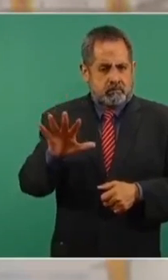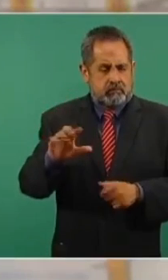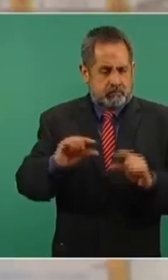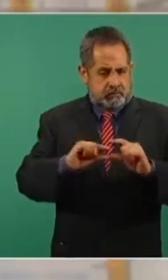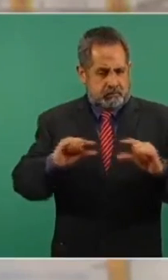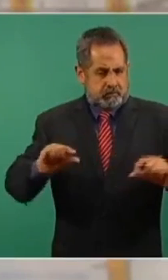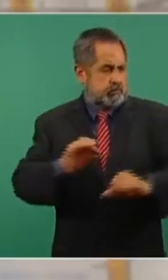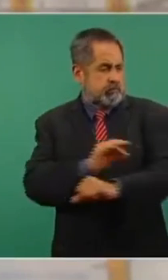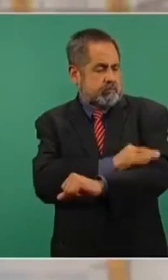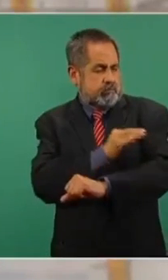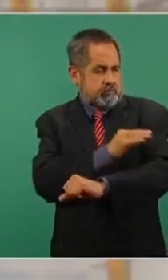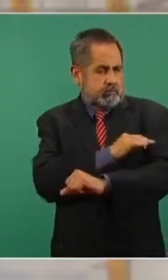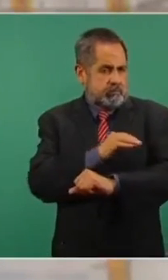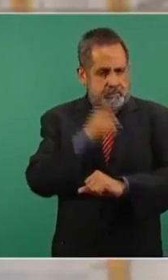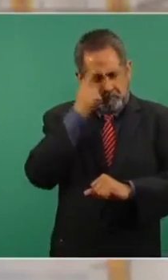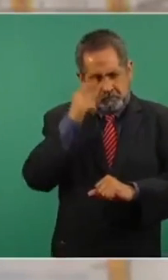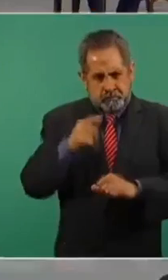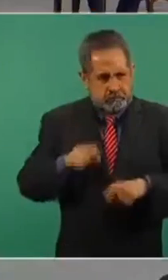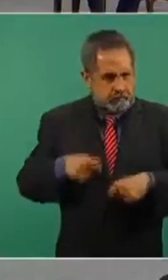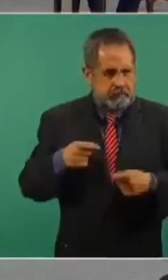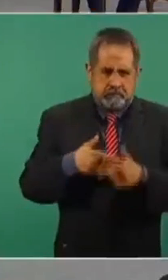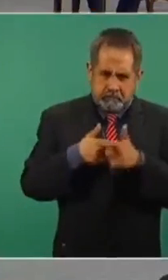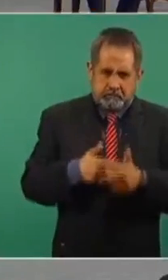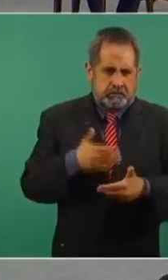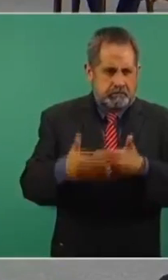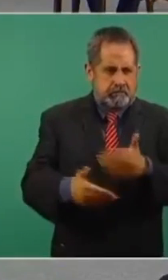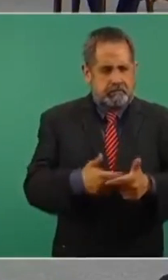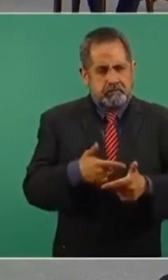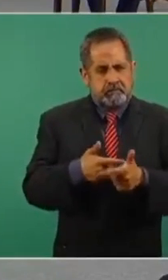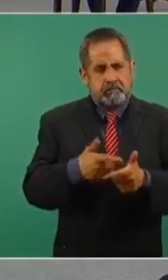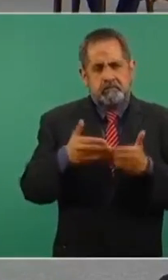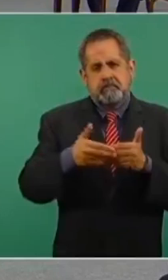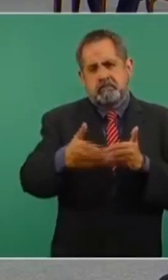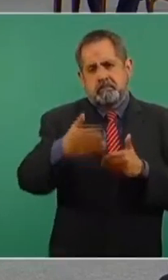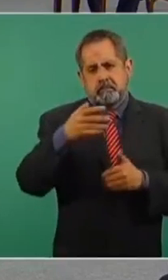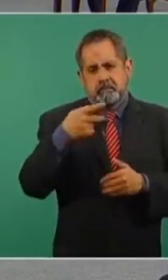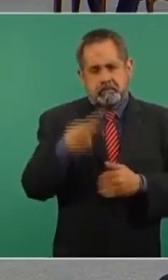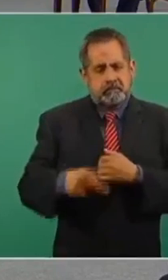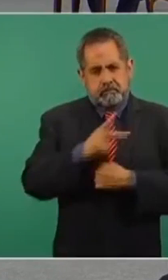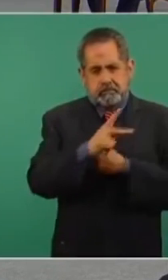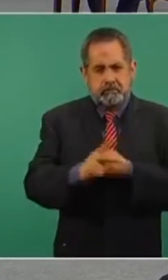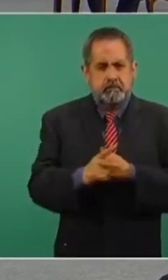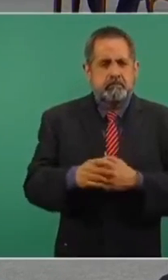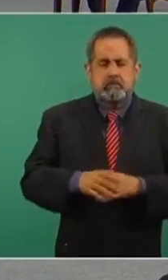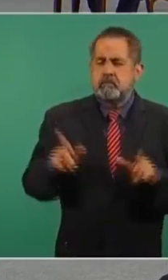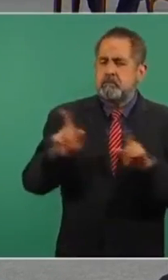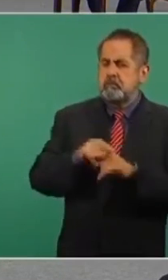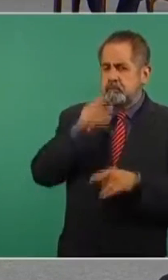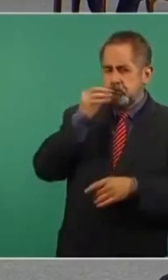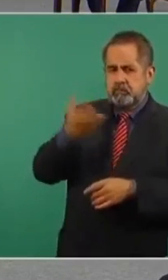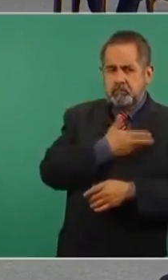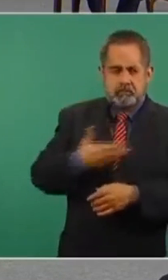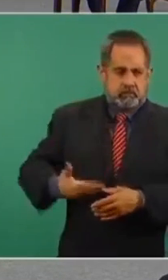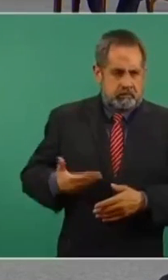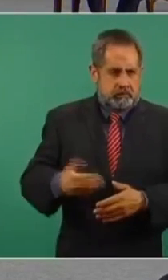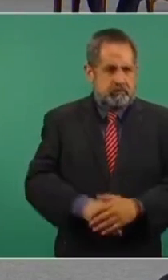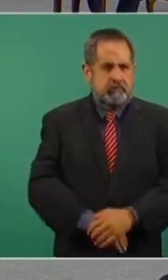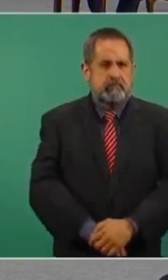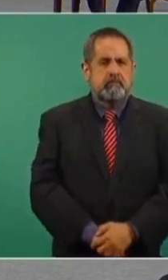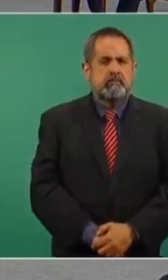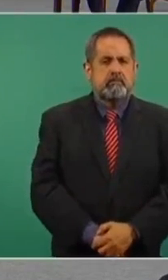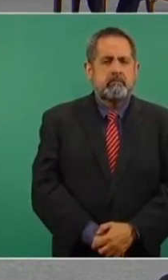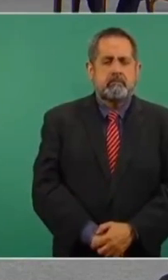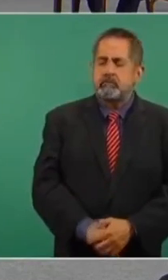9.758.845 vacunas para continuar con la vacunación en nuestro país. ¿Es cuánto, señor presidente?